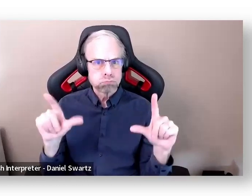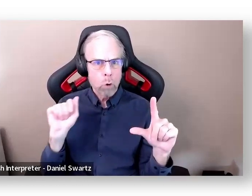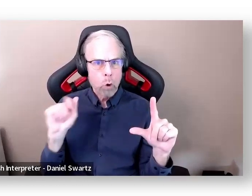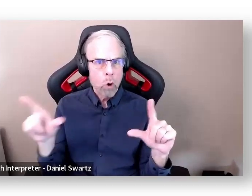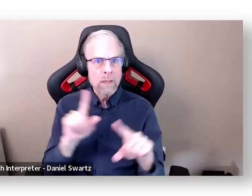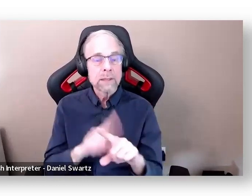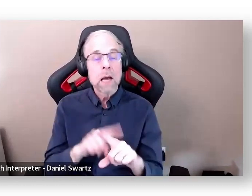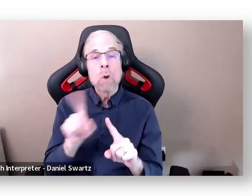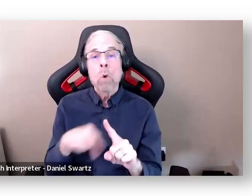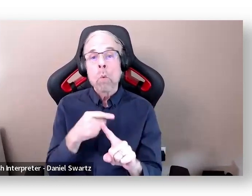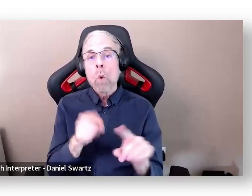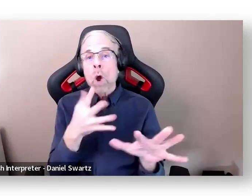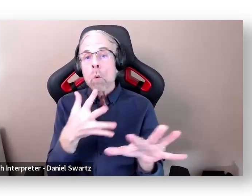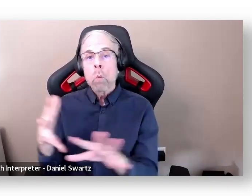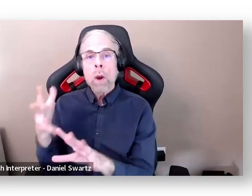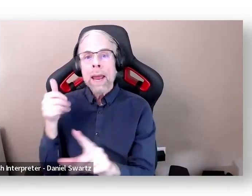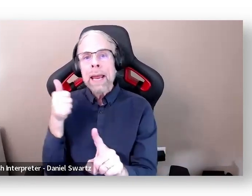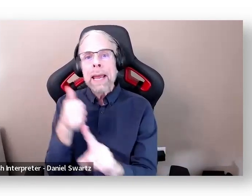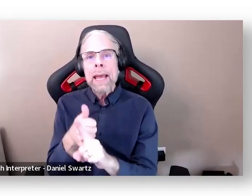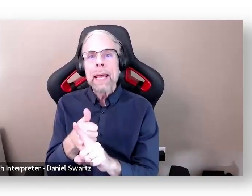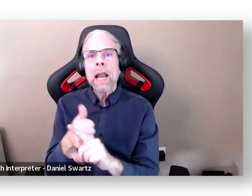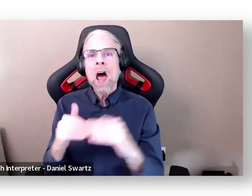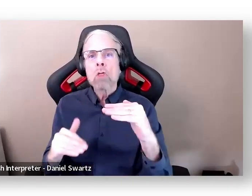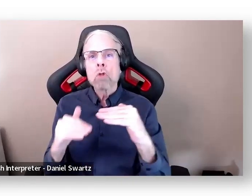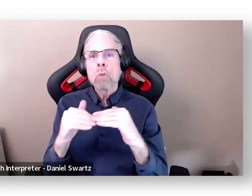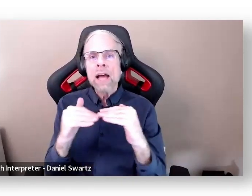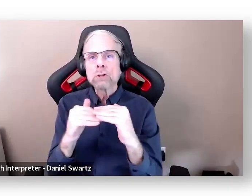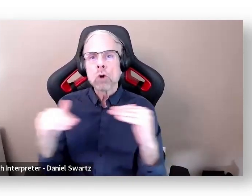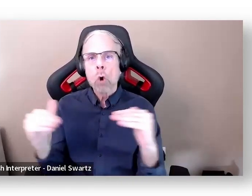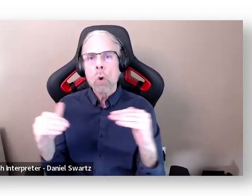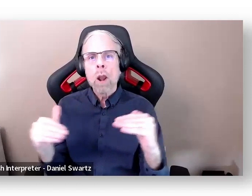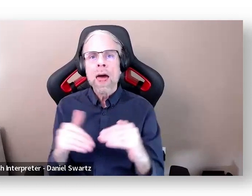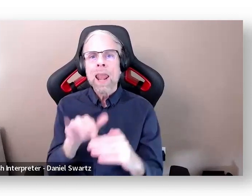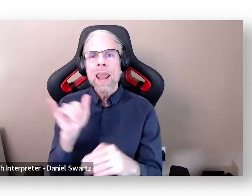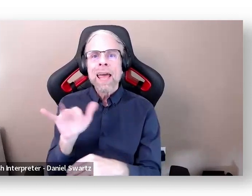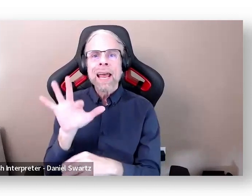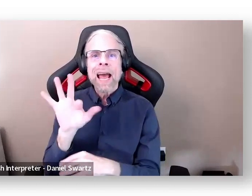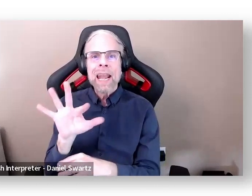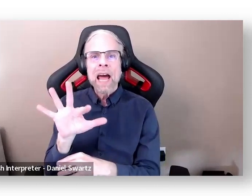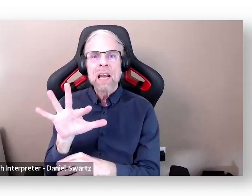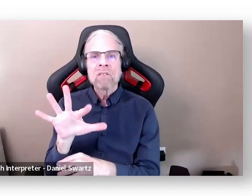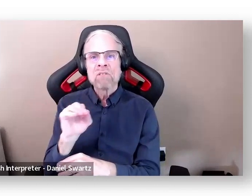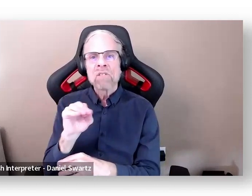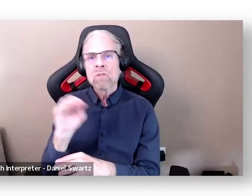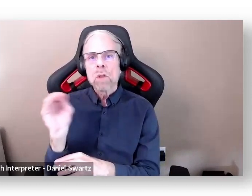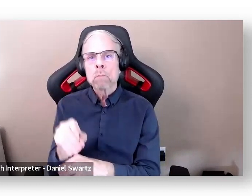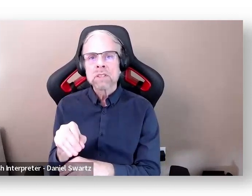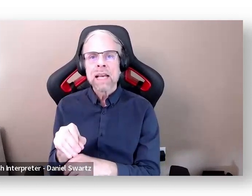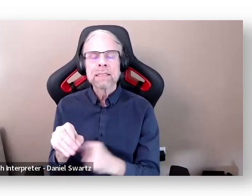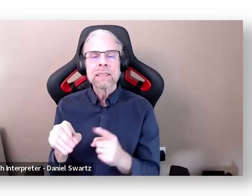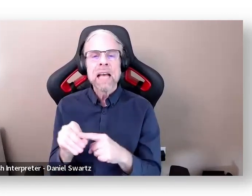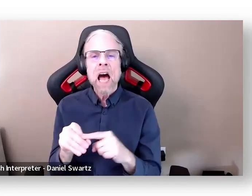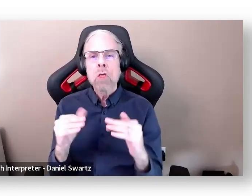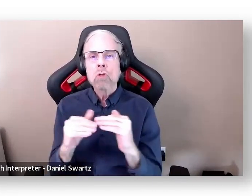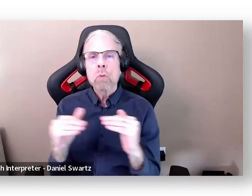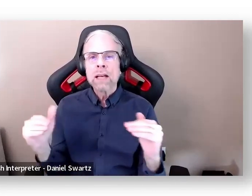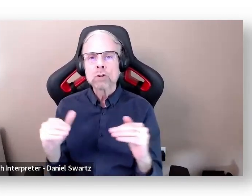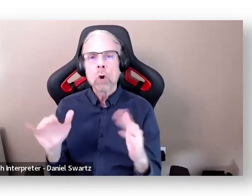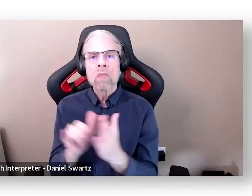Y pues es que nosotros tenemos esto prendido en la oficina siempre. Y se emprende cuando hay